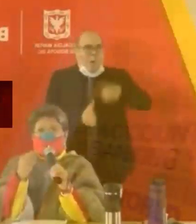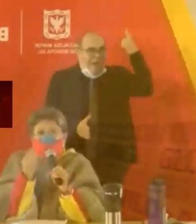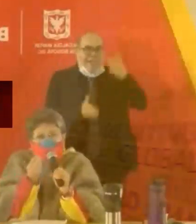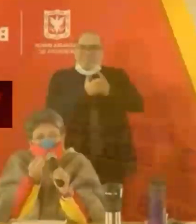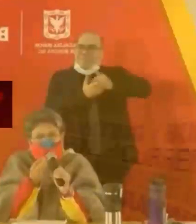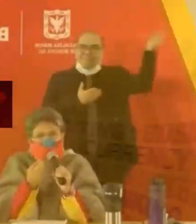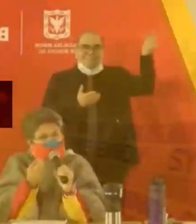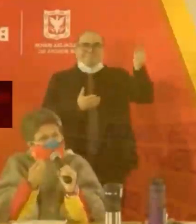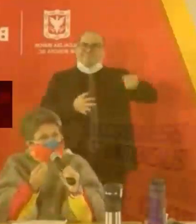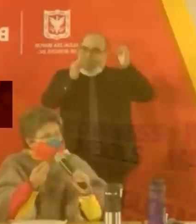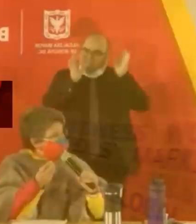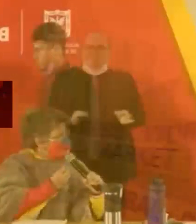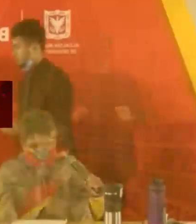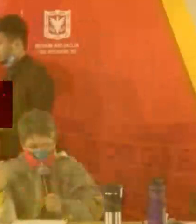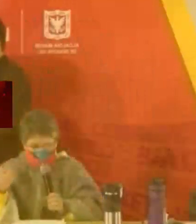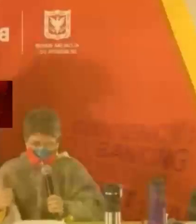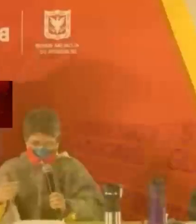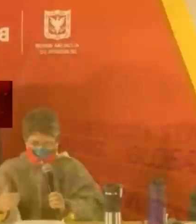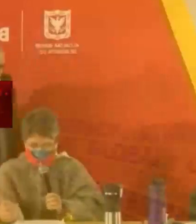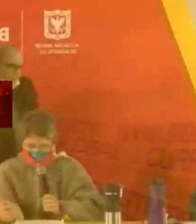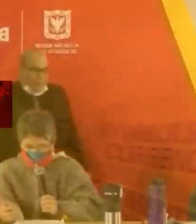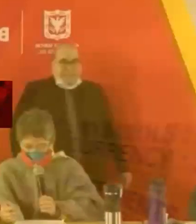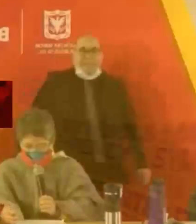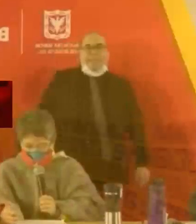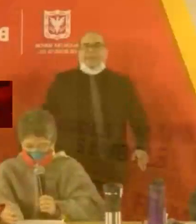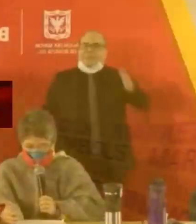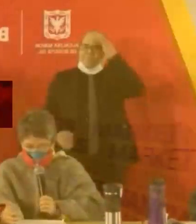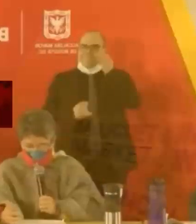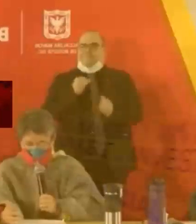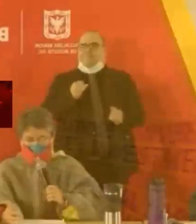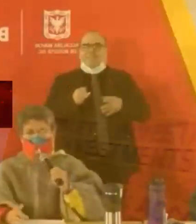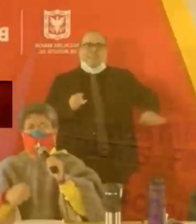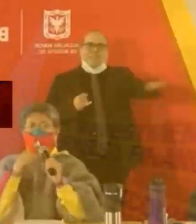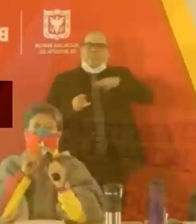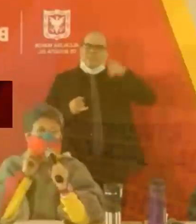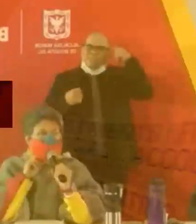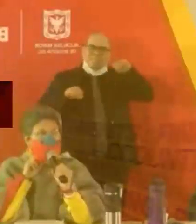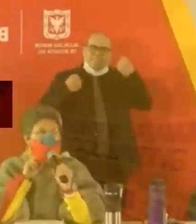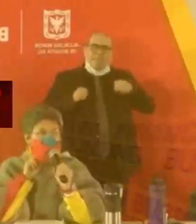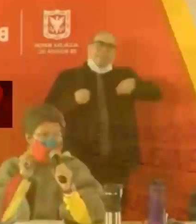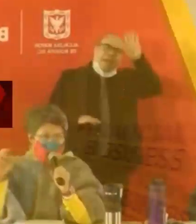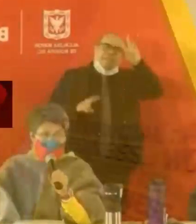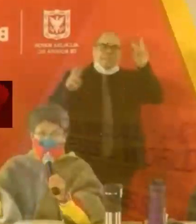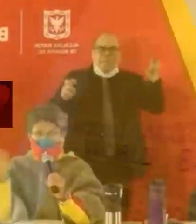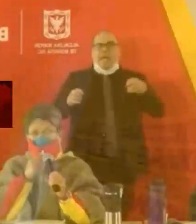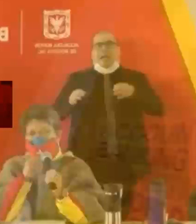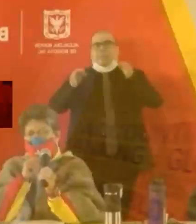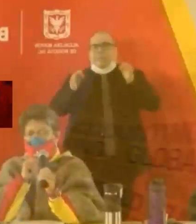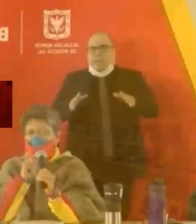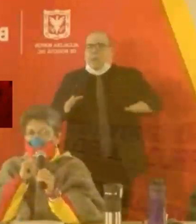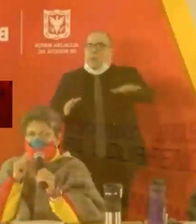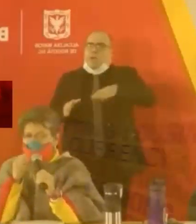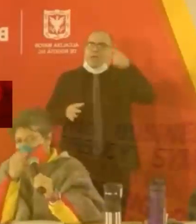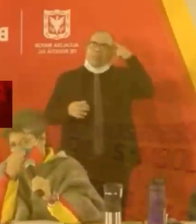correcto, y al que haya cometido delito pues tienen que encarcelarlo y tienen que hacerlo cumplir lo que la ley establece. De hecho, en el mismo comunicado donde hacemos